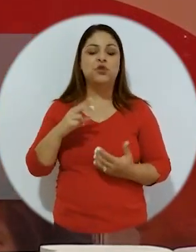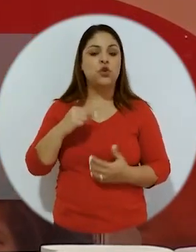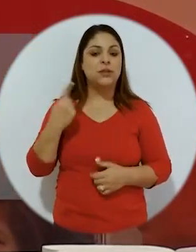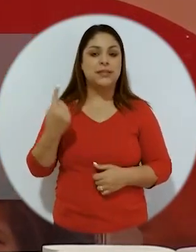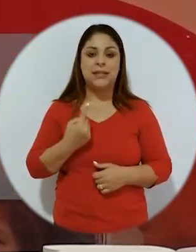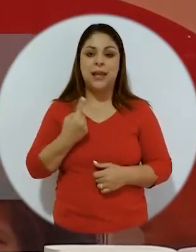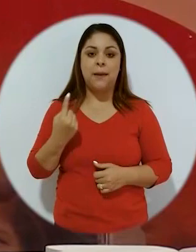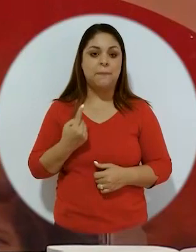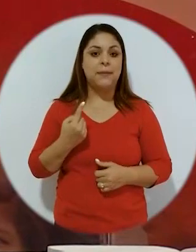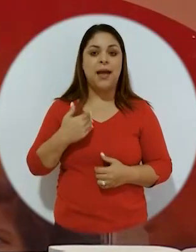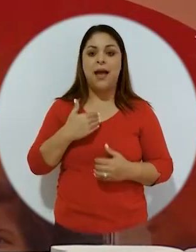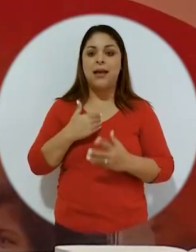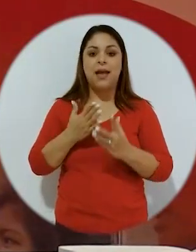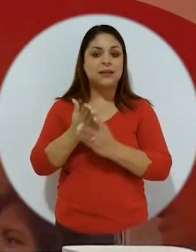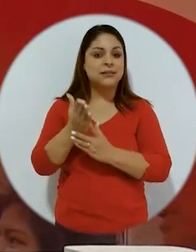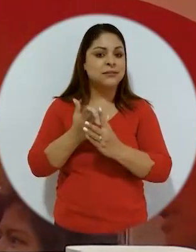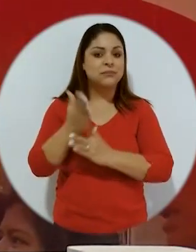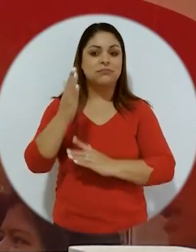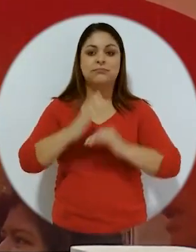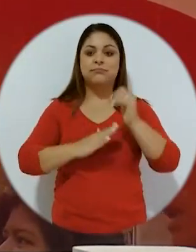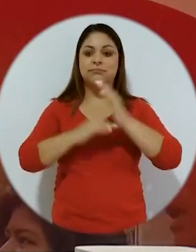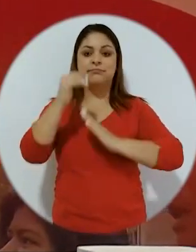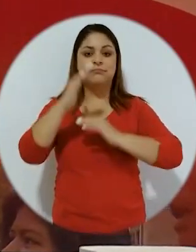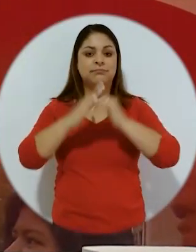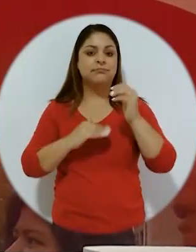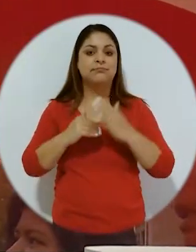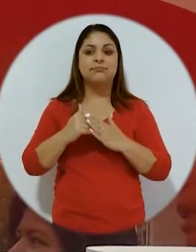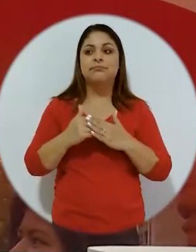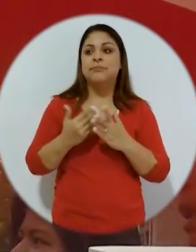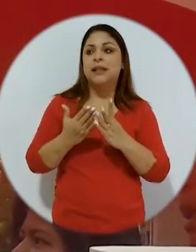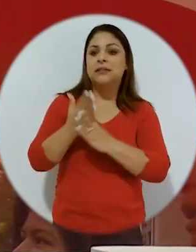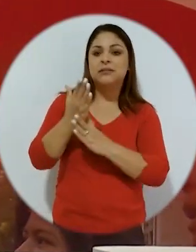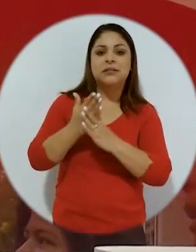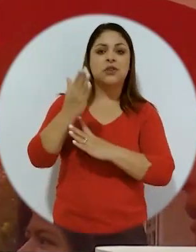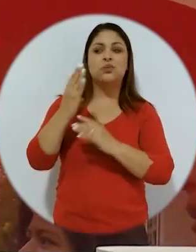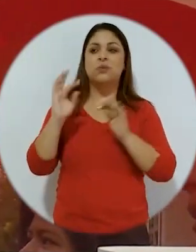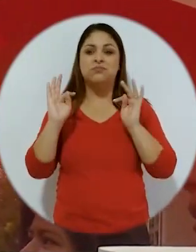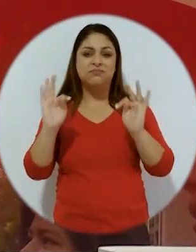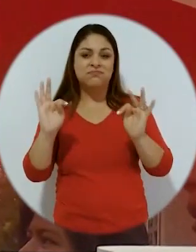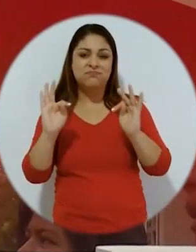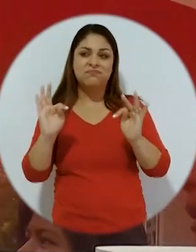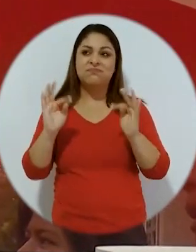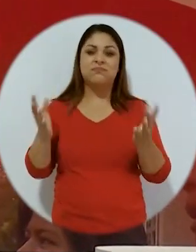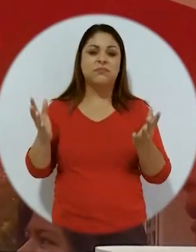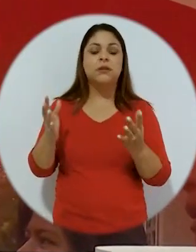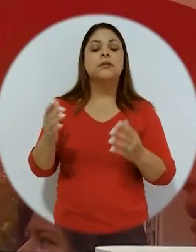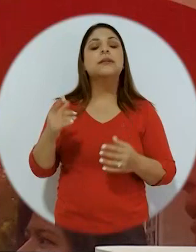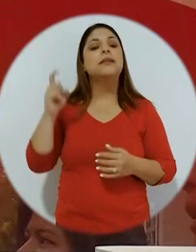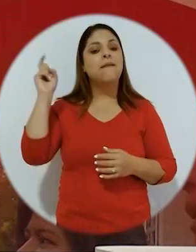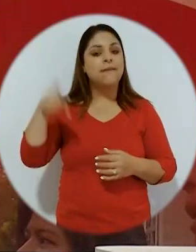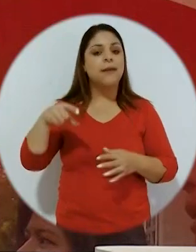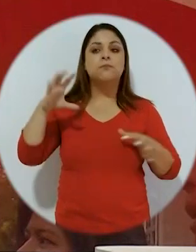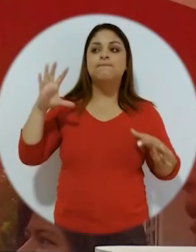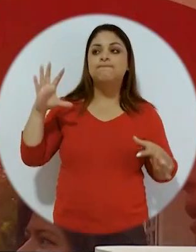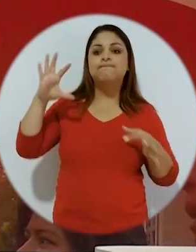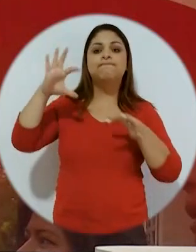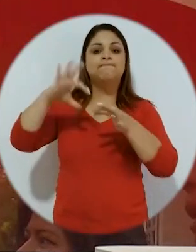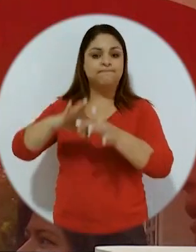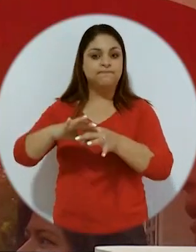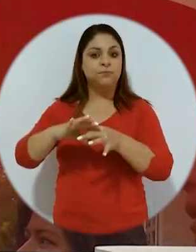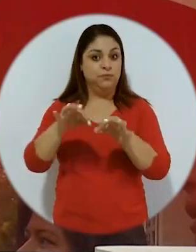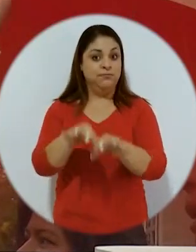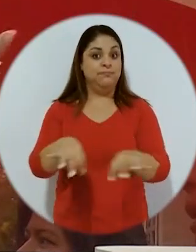poder tener acceso a esa infraestructura, a esos grandes mentores, por eso hay que hacer vínculos súper